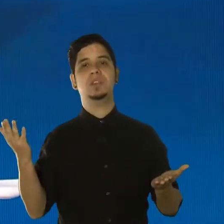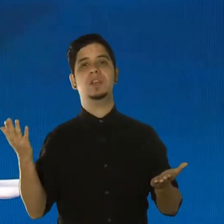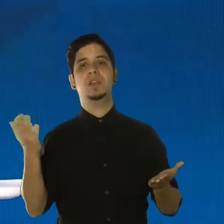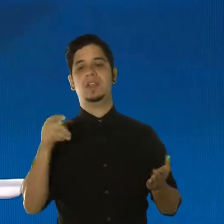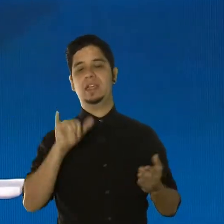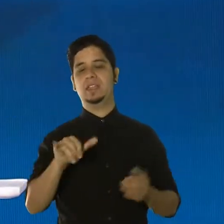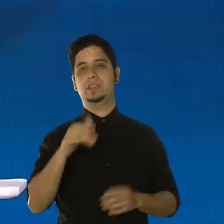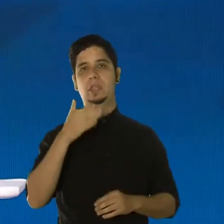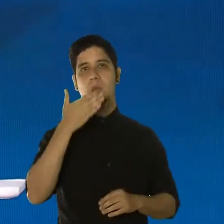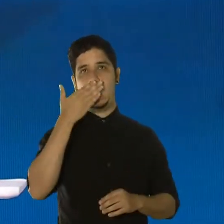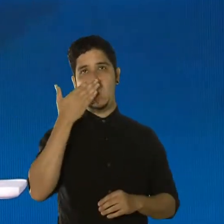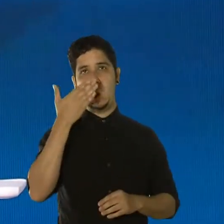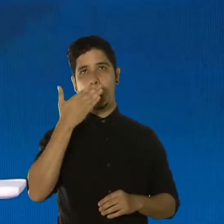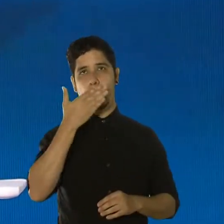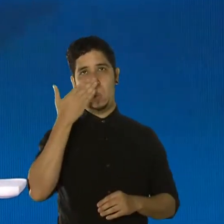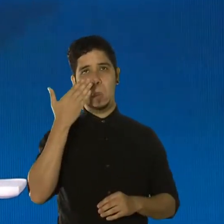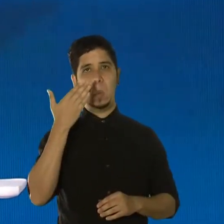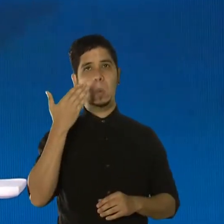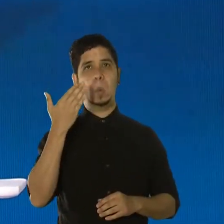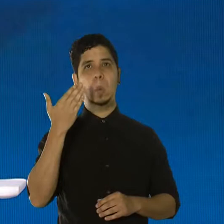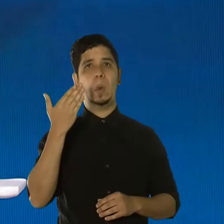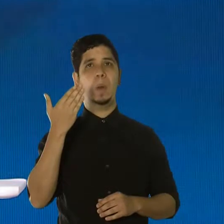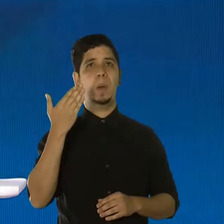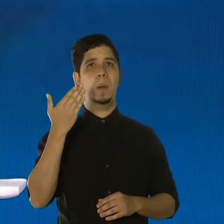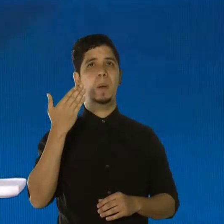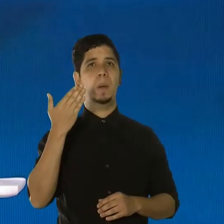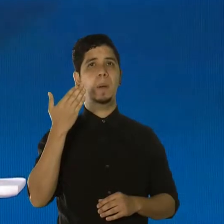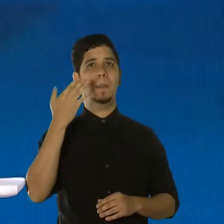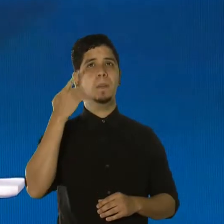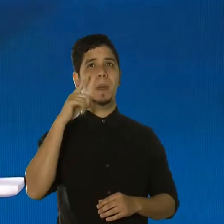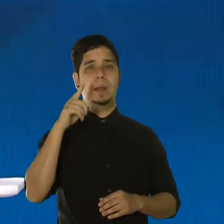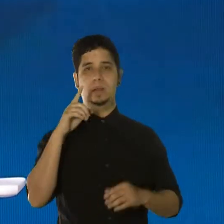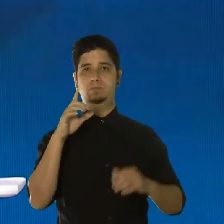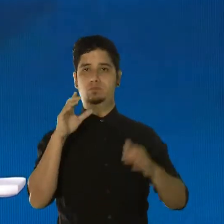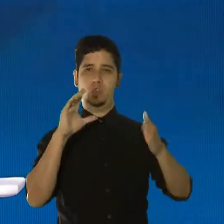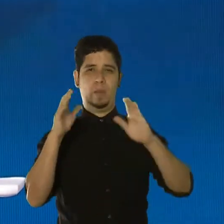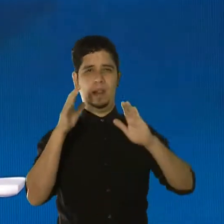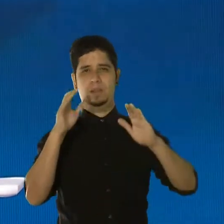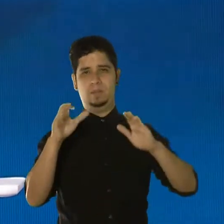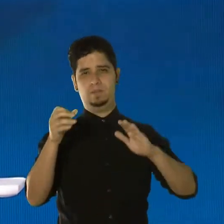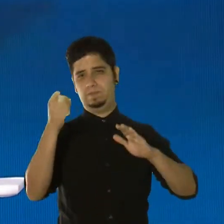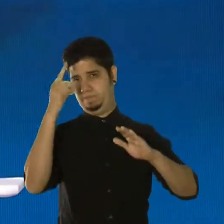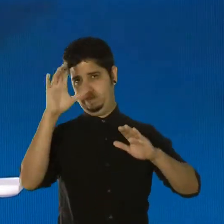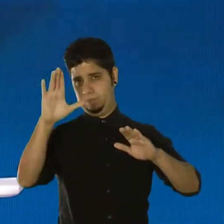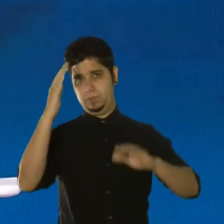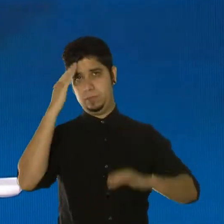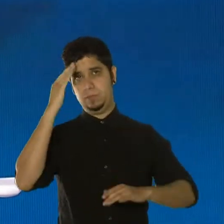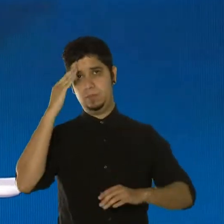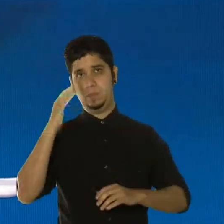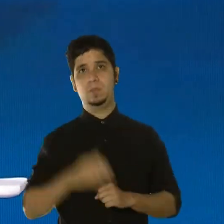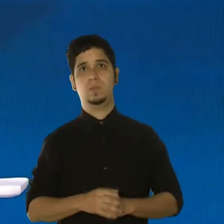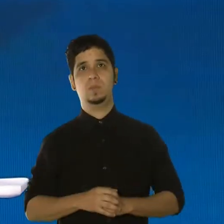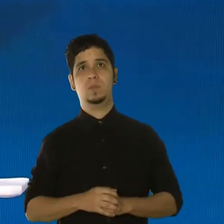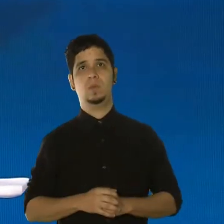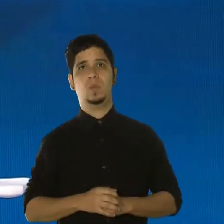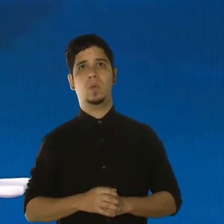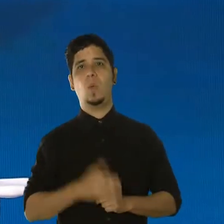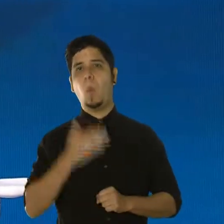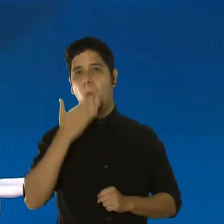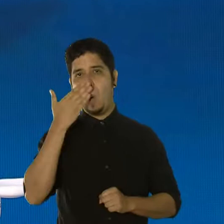olor nauseabundo que para compararlo, ¿verdad? Para que el consumidor sepa, parece como a un ratón